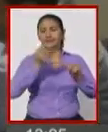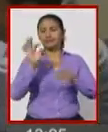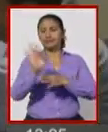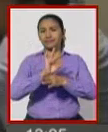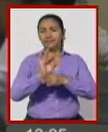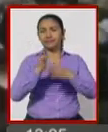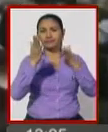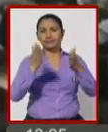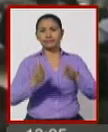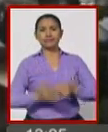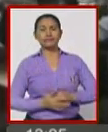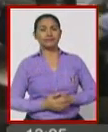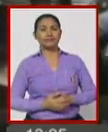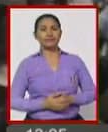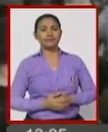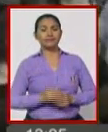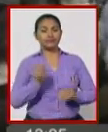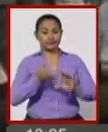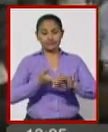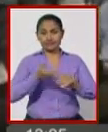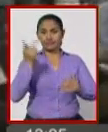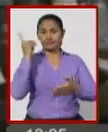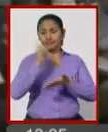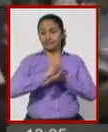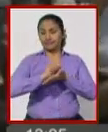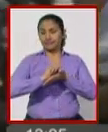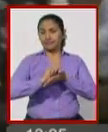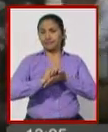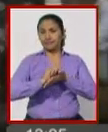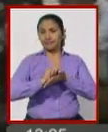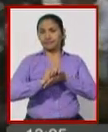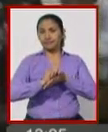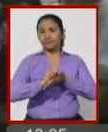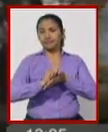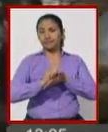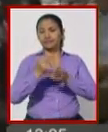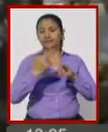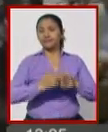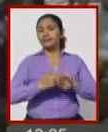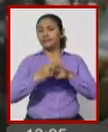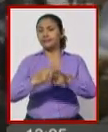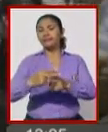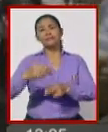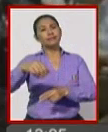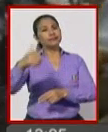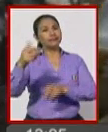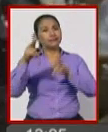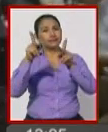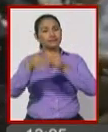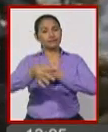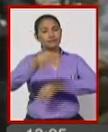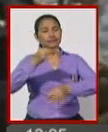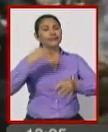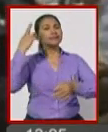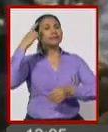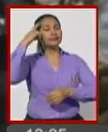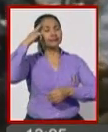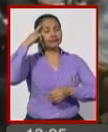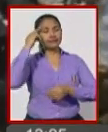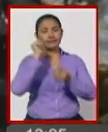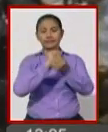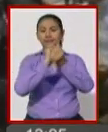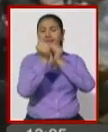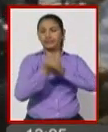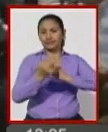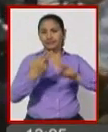primer funcionario. Ante la renuncia del secretario del Ministerio Financiero, nombro a otro funcionario del RPC. Es por eso,